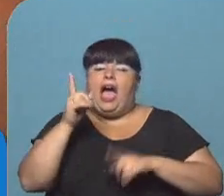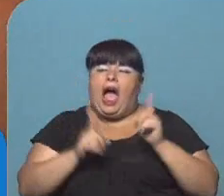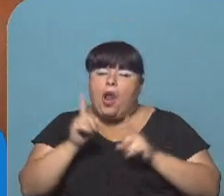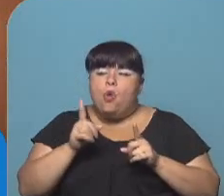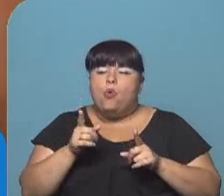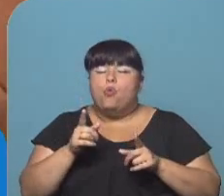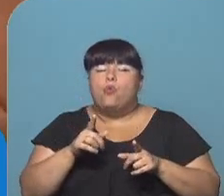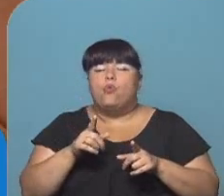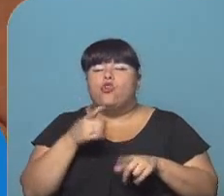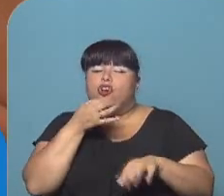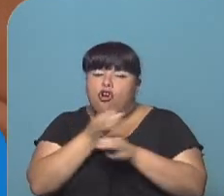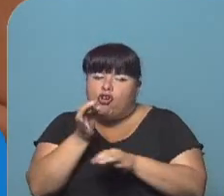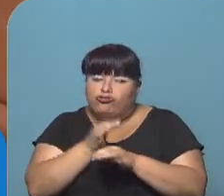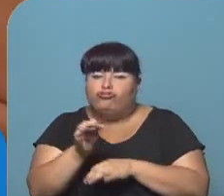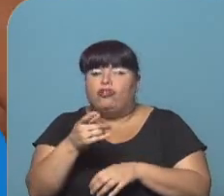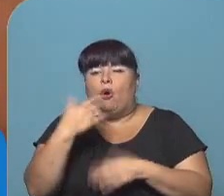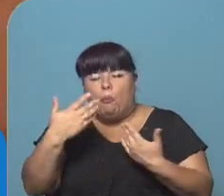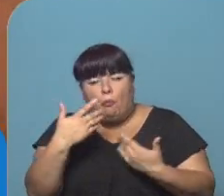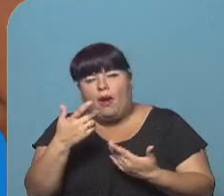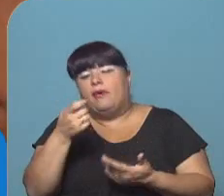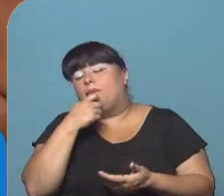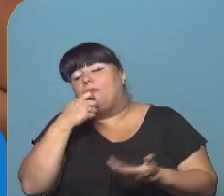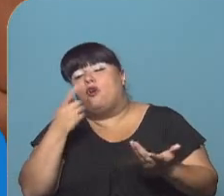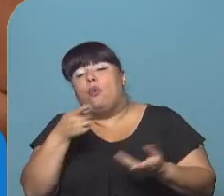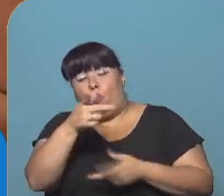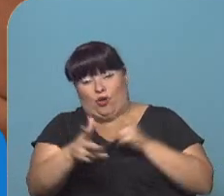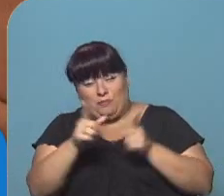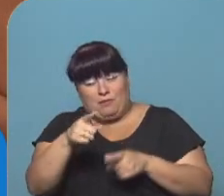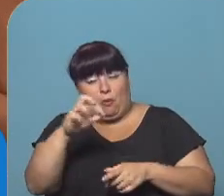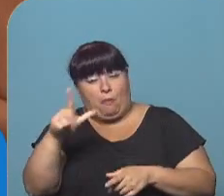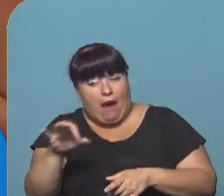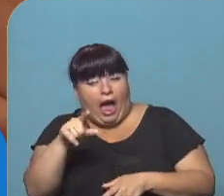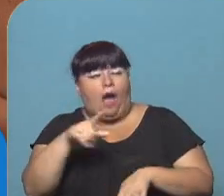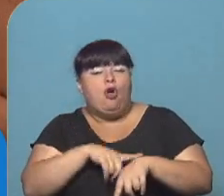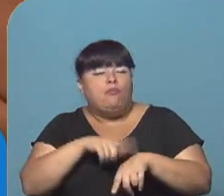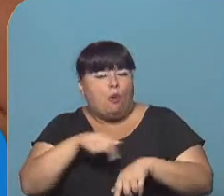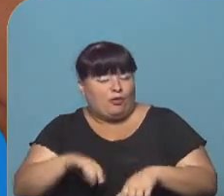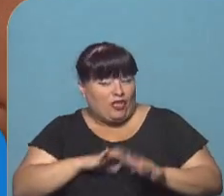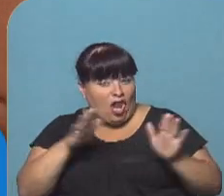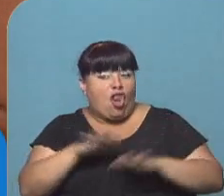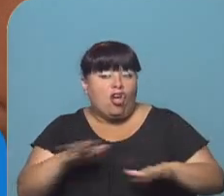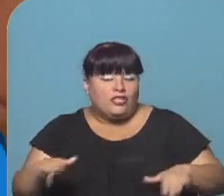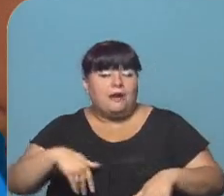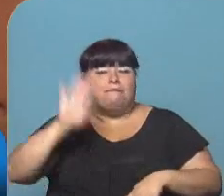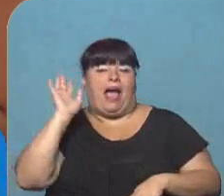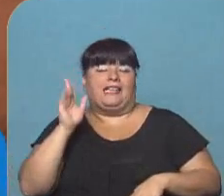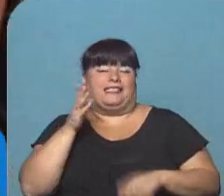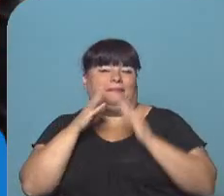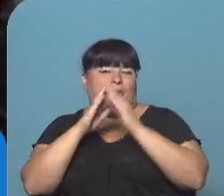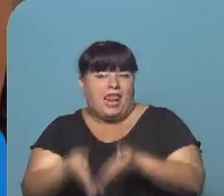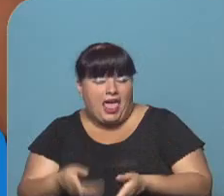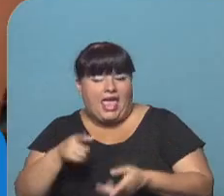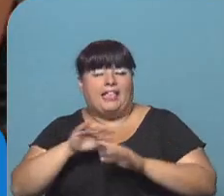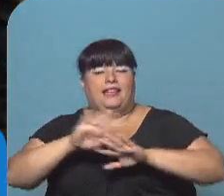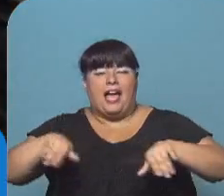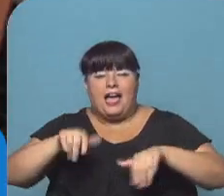algunas recomendaciones que se puede hacer? Porque, como bien le decía Pablo, en esta época del año los chicos por ahí están más expuestos